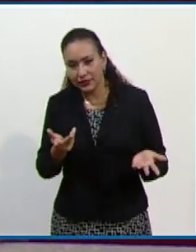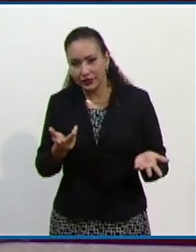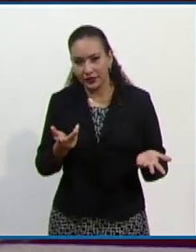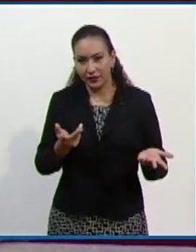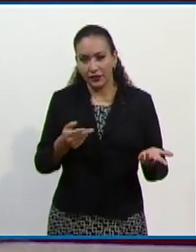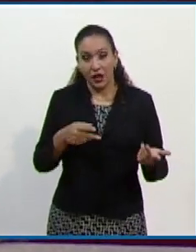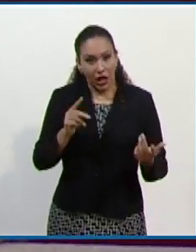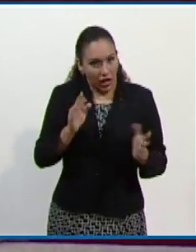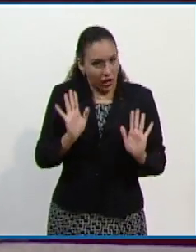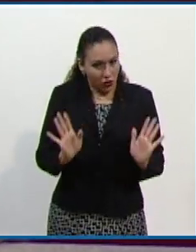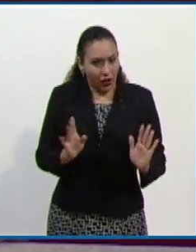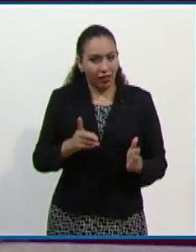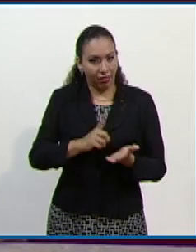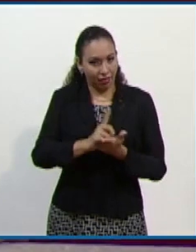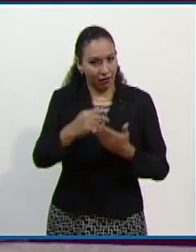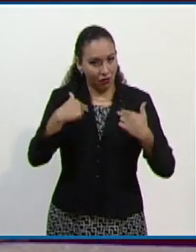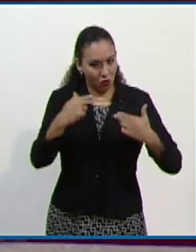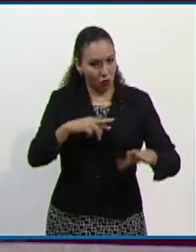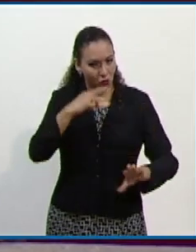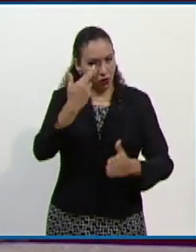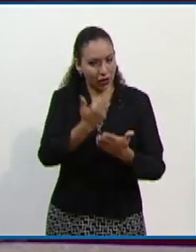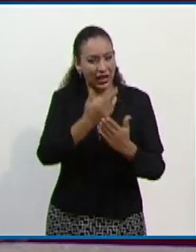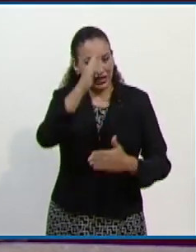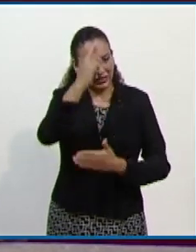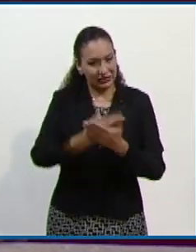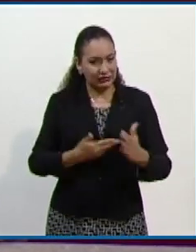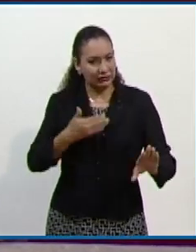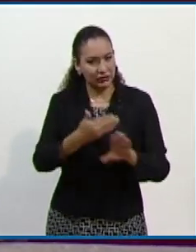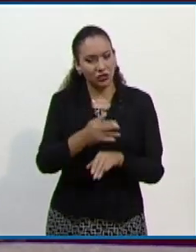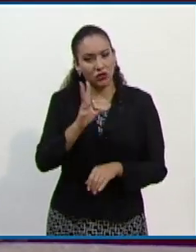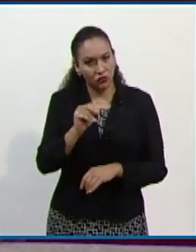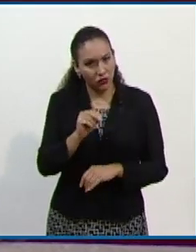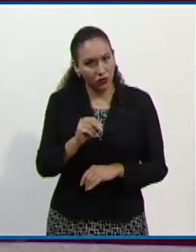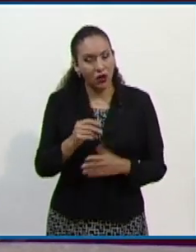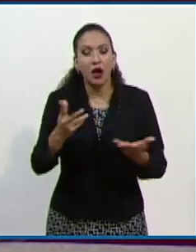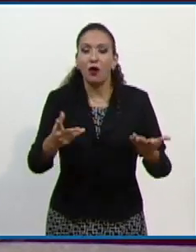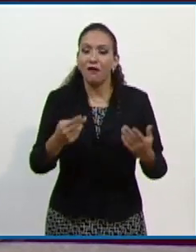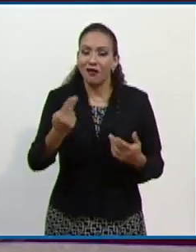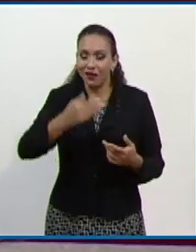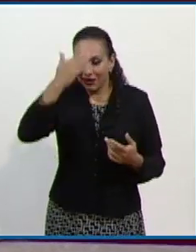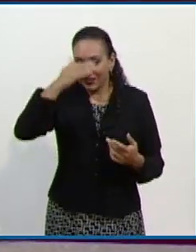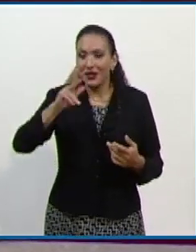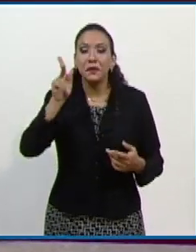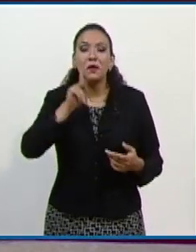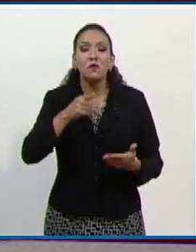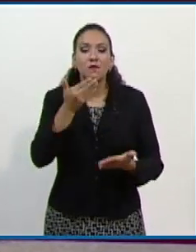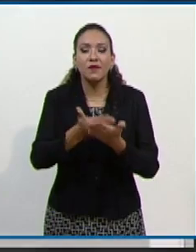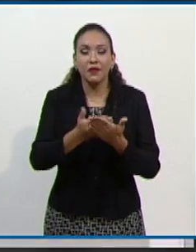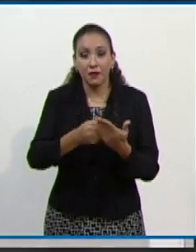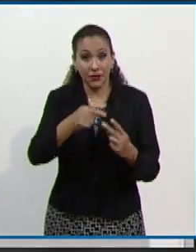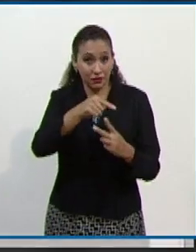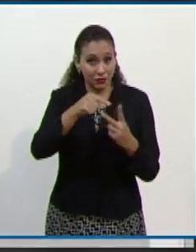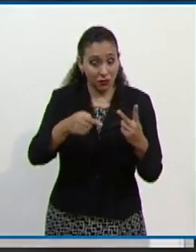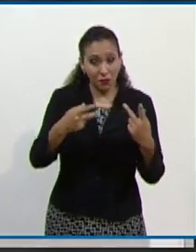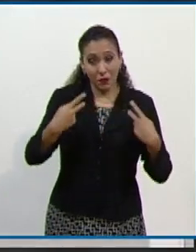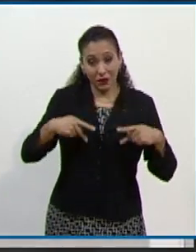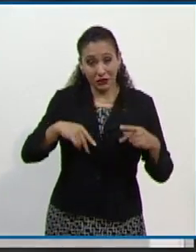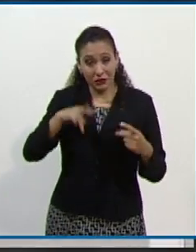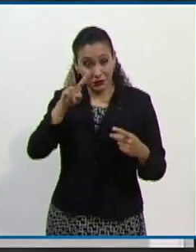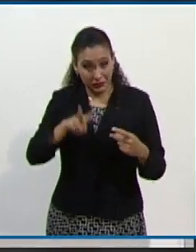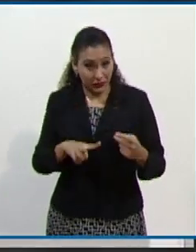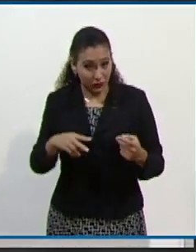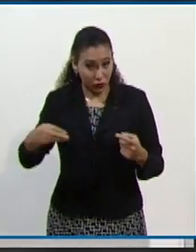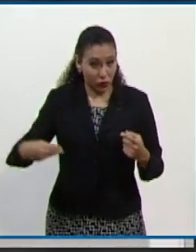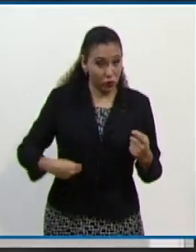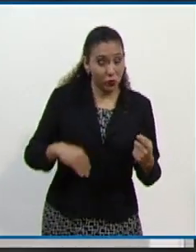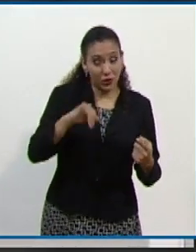violación a derechos humanos, no podemos hablar de que una persona es responsable. Durante la presentación de este documental que